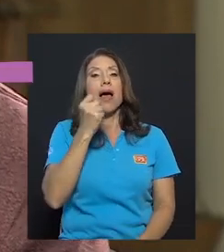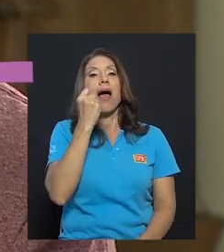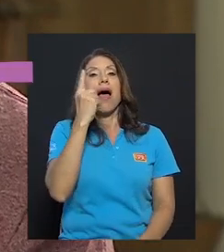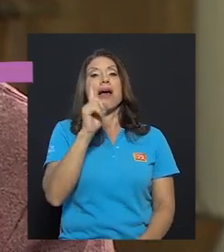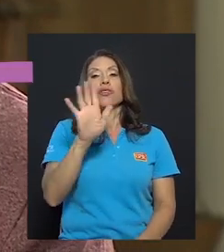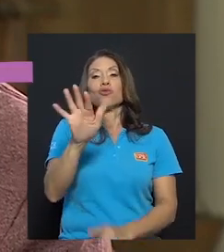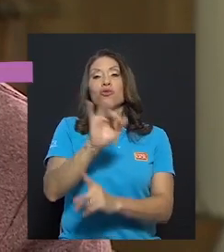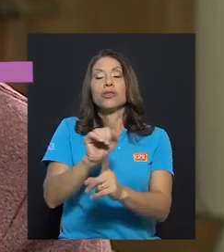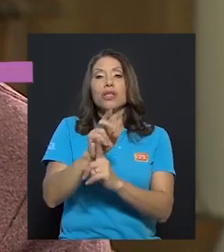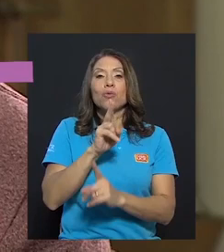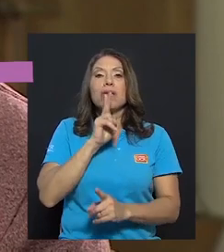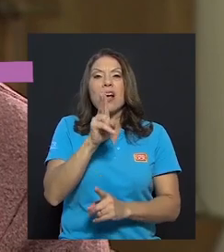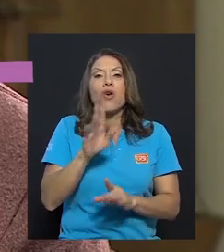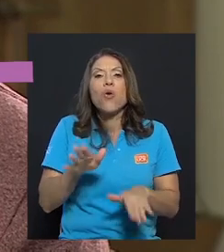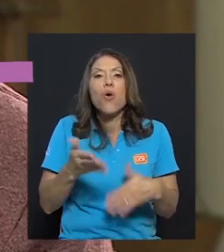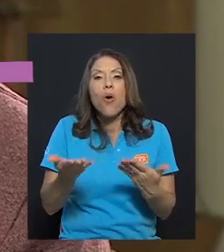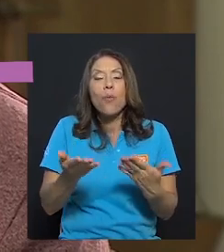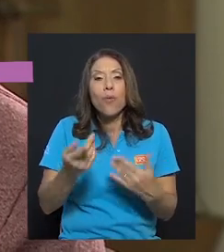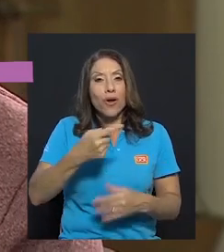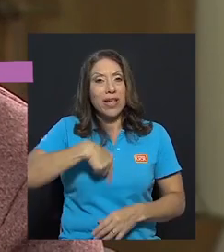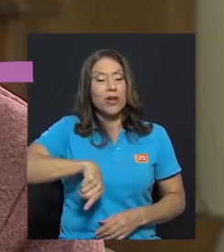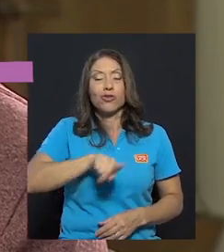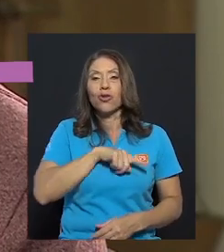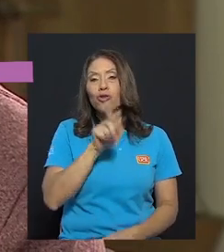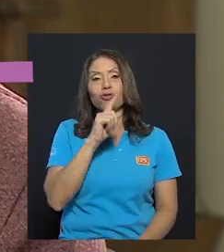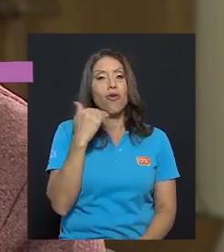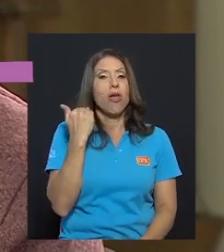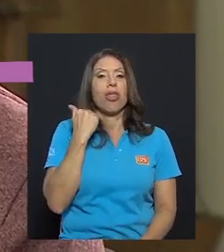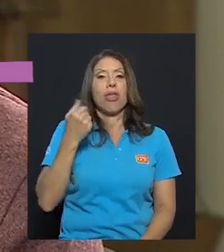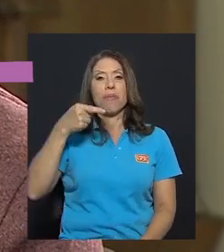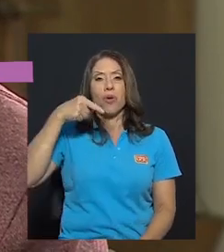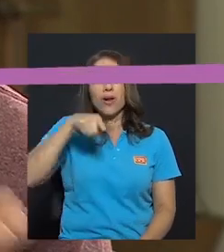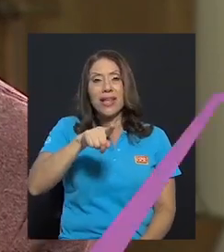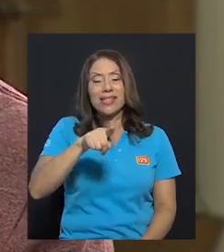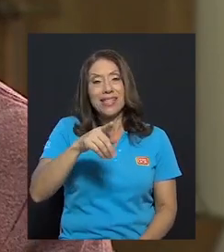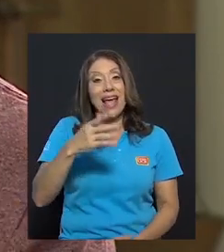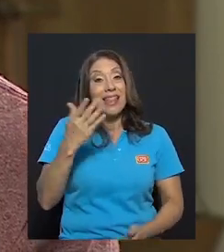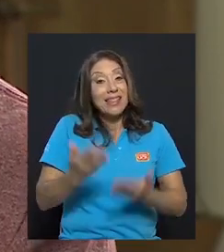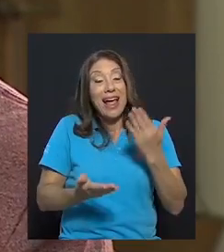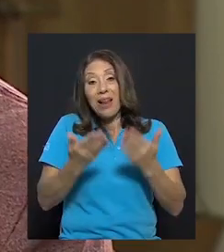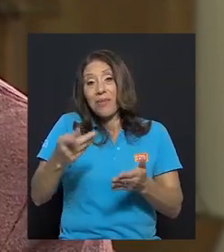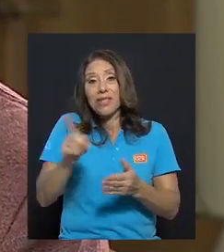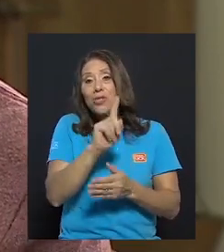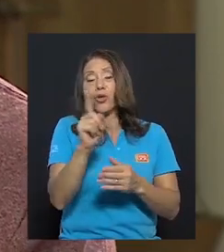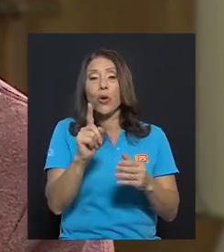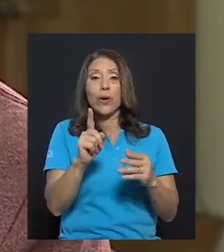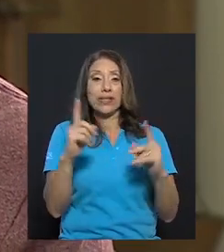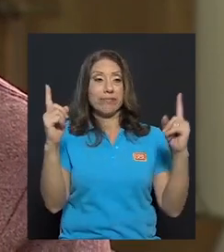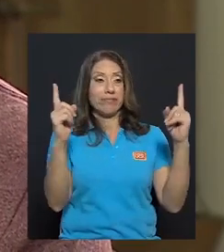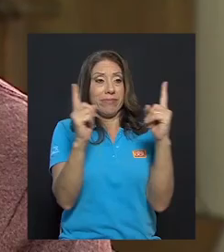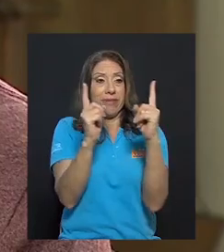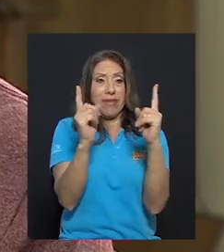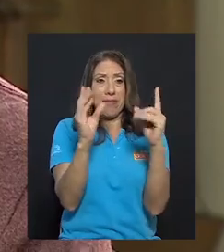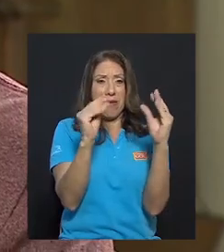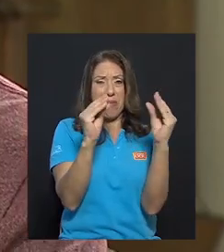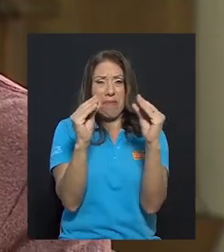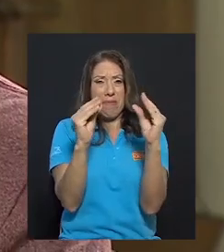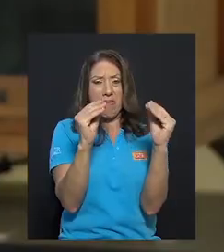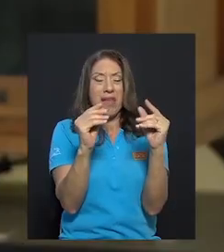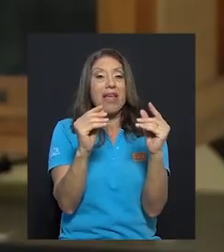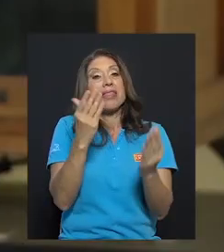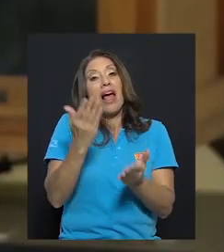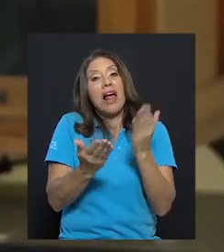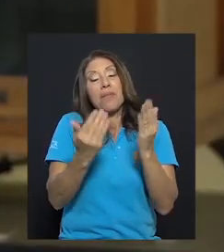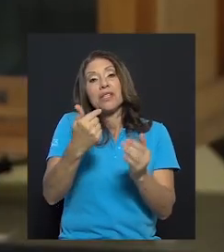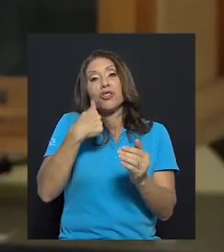no recaer a la violencia, que tal vez no es verbal de frente a frente, sino en los otros grupos y yo estoy criticando a las otras personas.